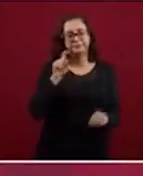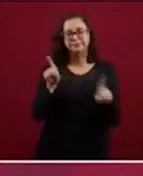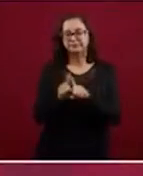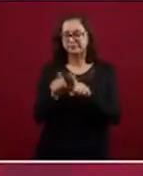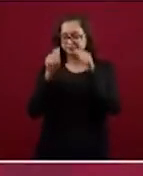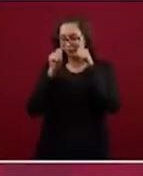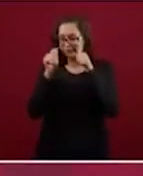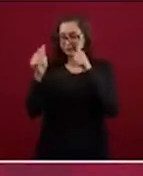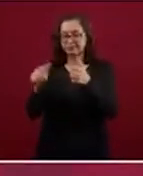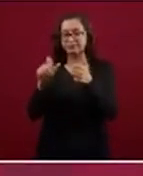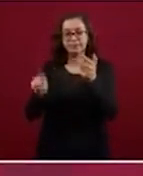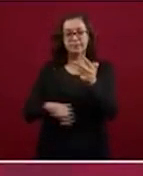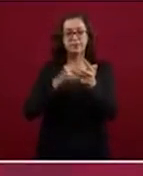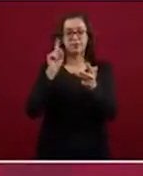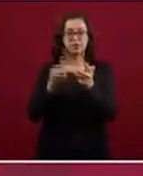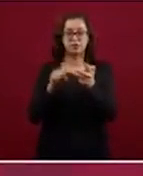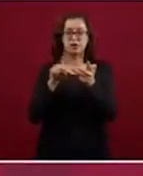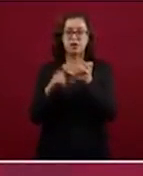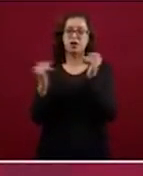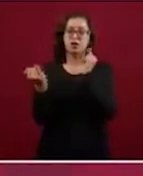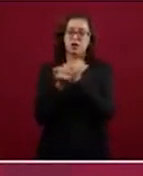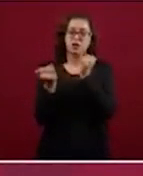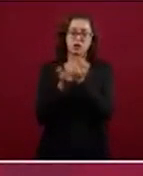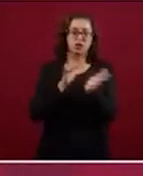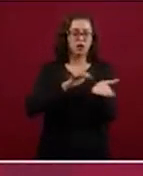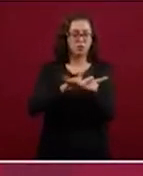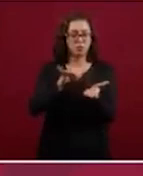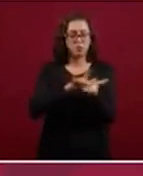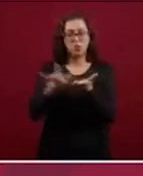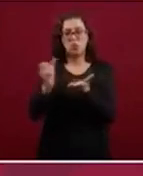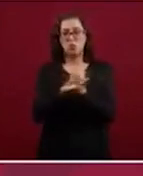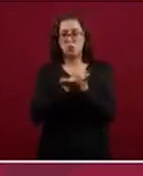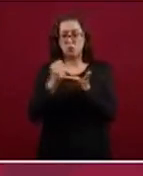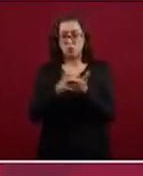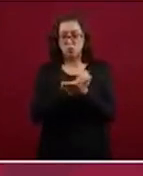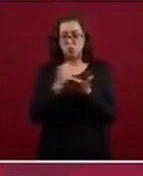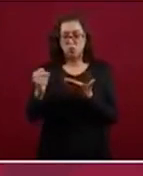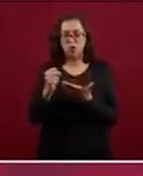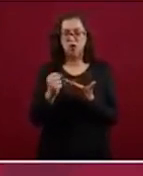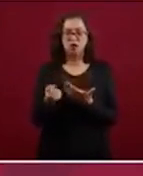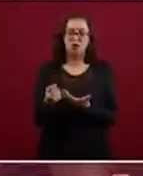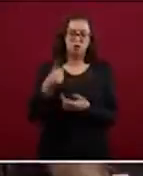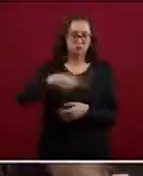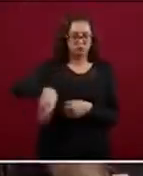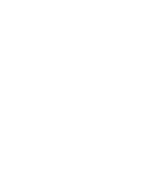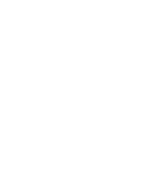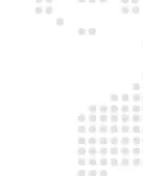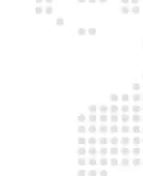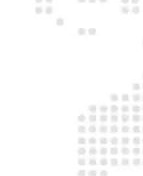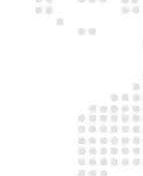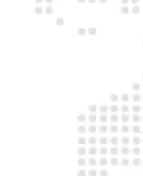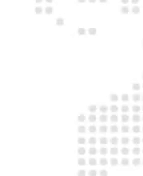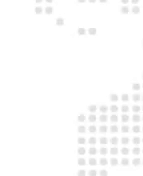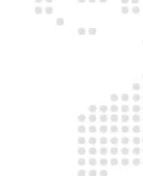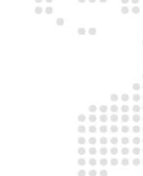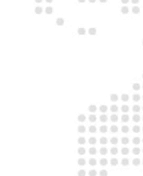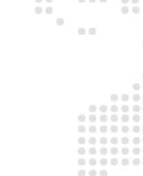de otorgar apoyos crediticios y apoyos técnicos a la industria